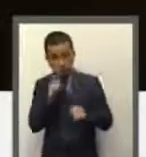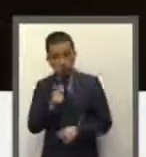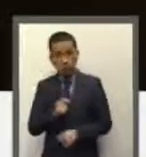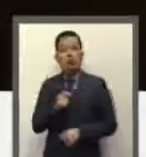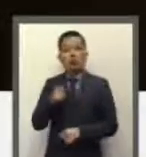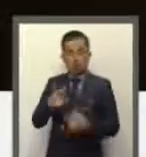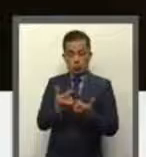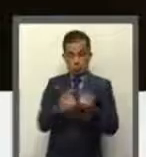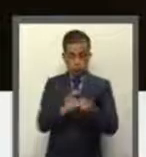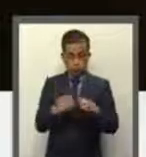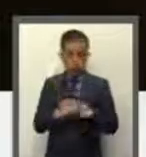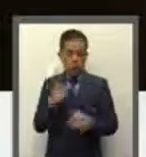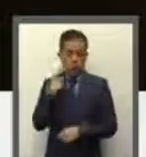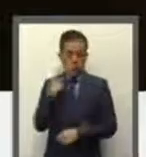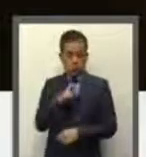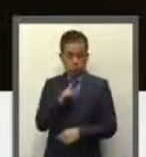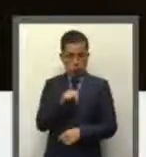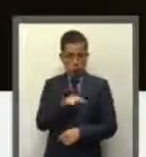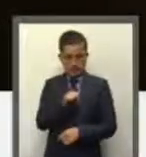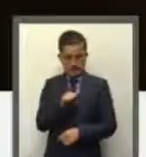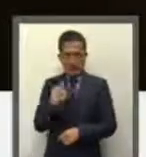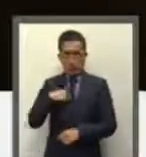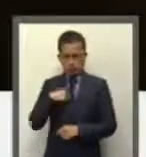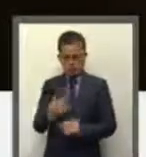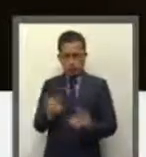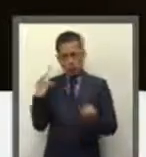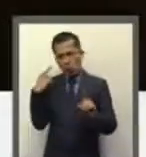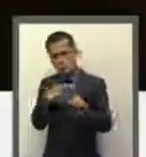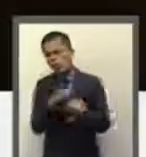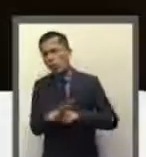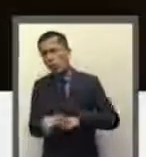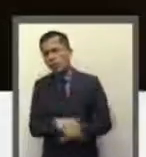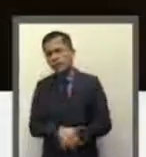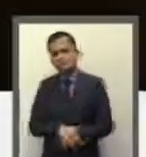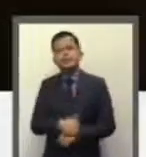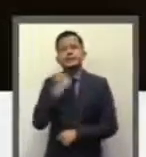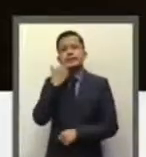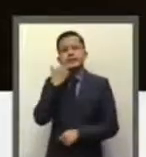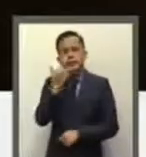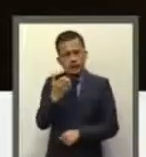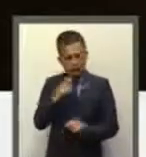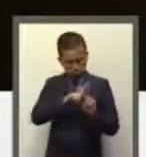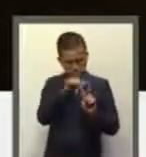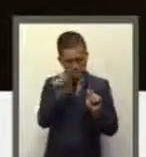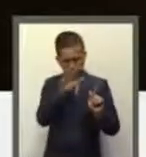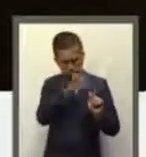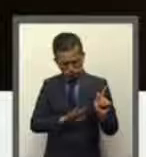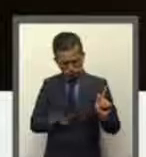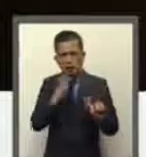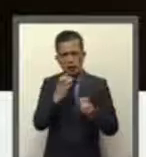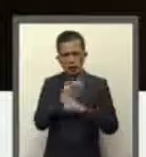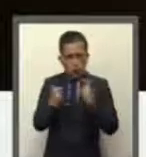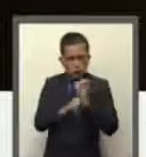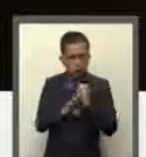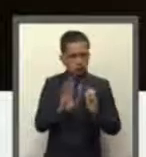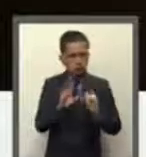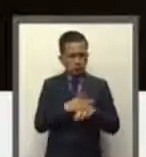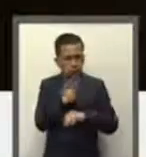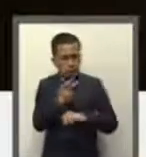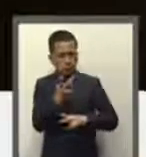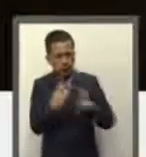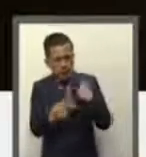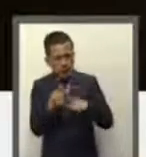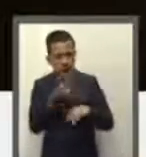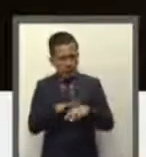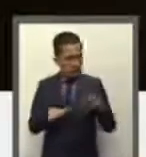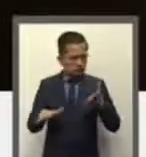está sustentada parte de nuestra agenda legislativa, es eliminar las causas, eliminar todo lo que trae como consecuencia la violencia